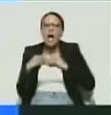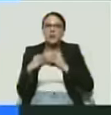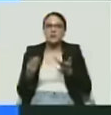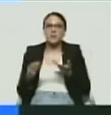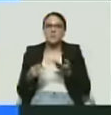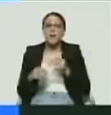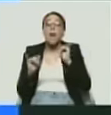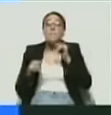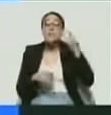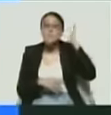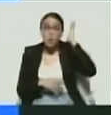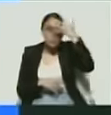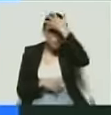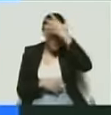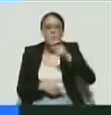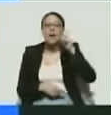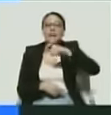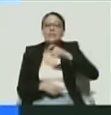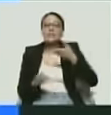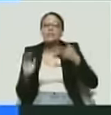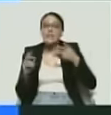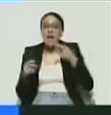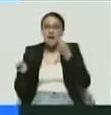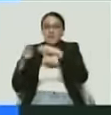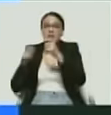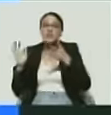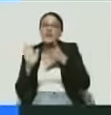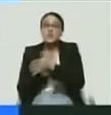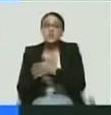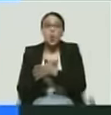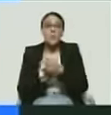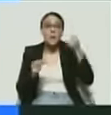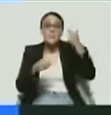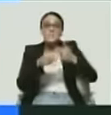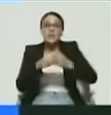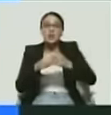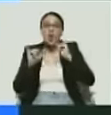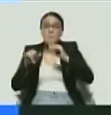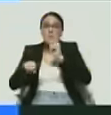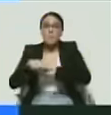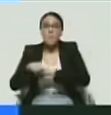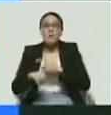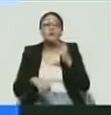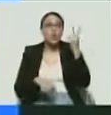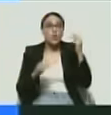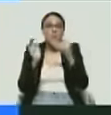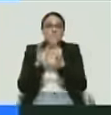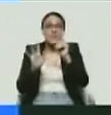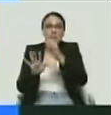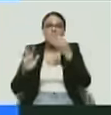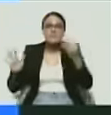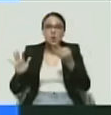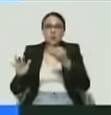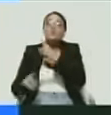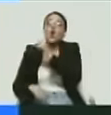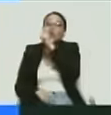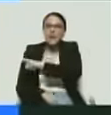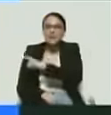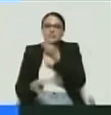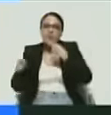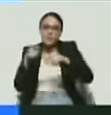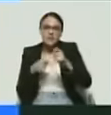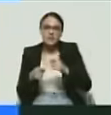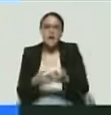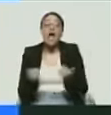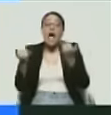petróleo que provenía del fracking. En esa oportunidad, año 2018. Ahora les dijeron, ustedes iban